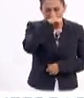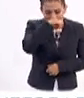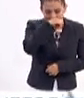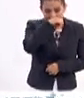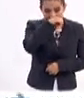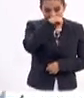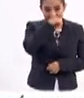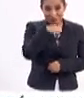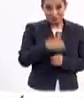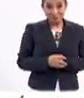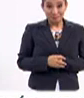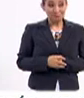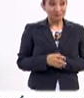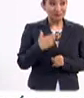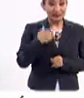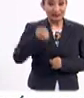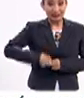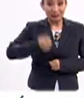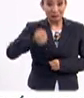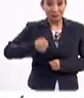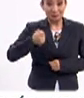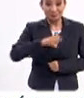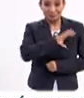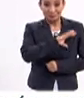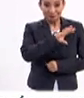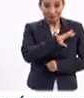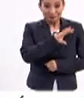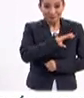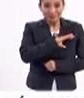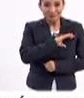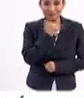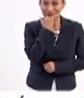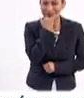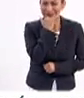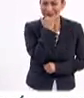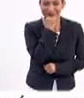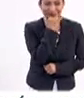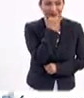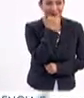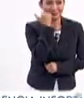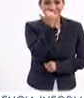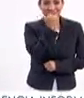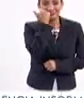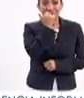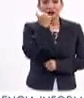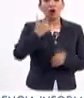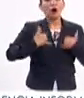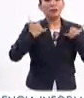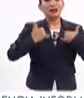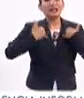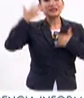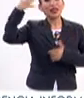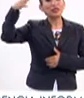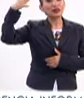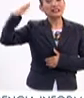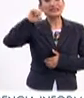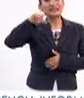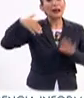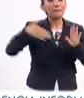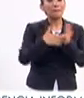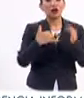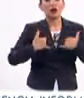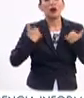que nada me gustaría mandar un saludo muy cariñoso a nuestros alumnos, claro, a jóvenes y adultos,